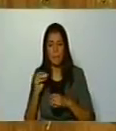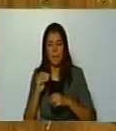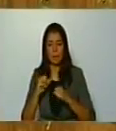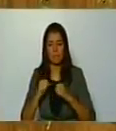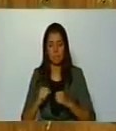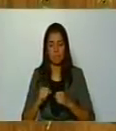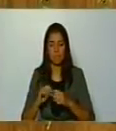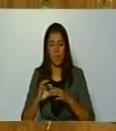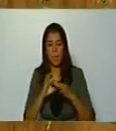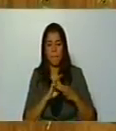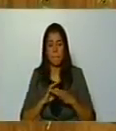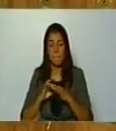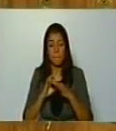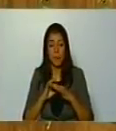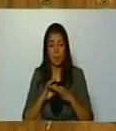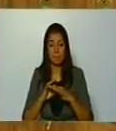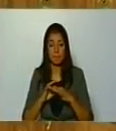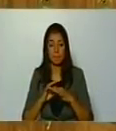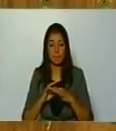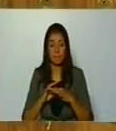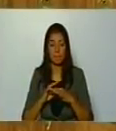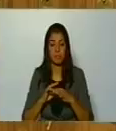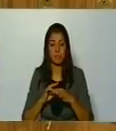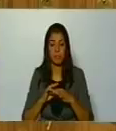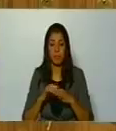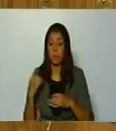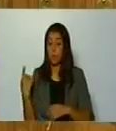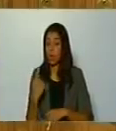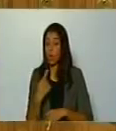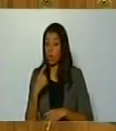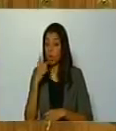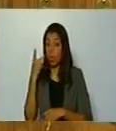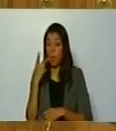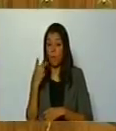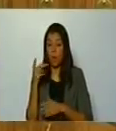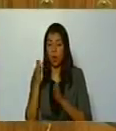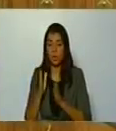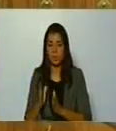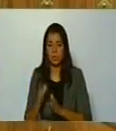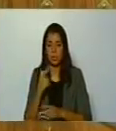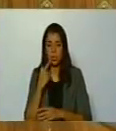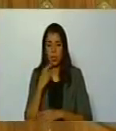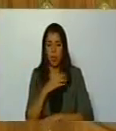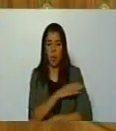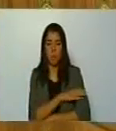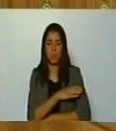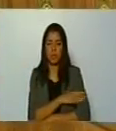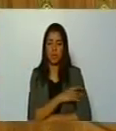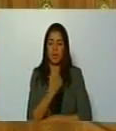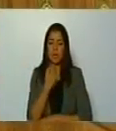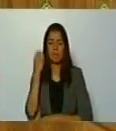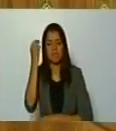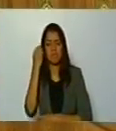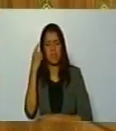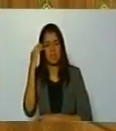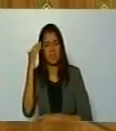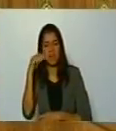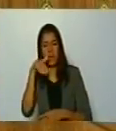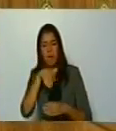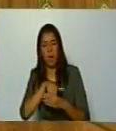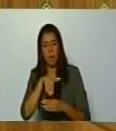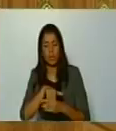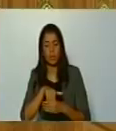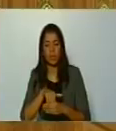Y ya la mayoría de los autores políticos asumimos que no basta simplemente salir a votar. ¿Qué es lo que basta